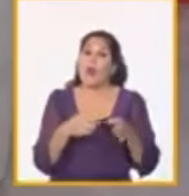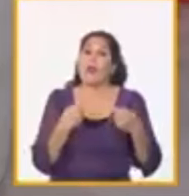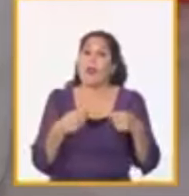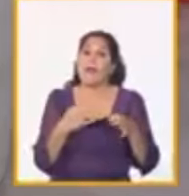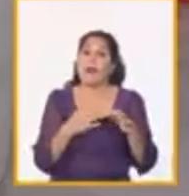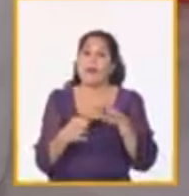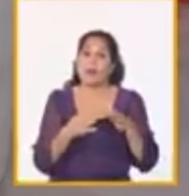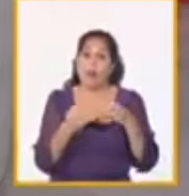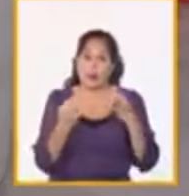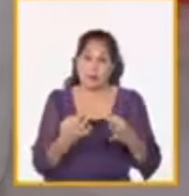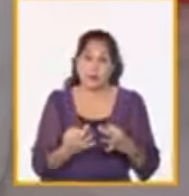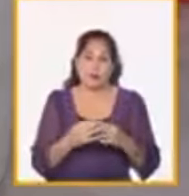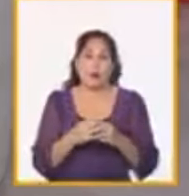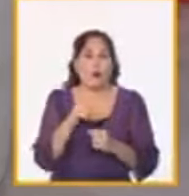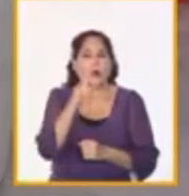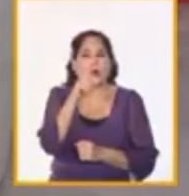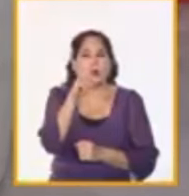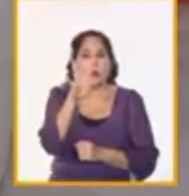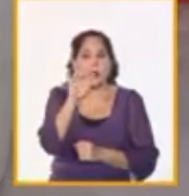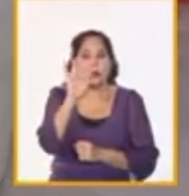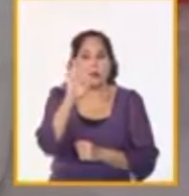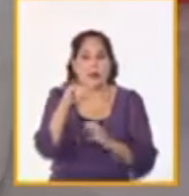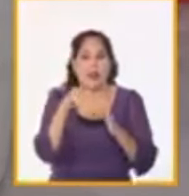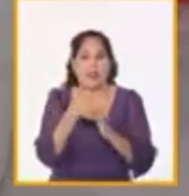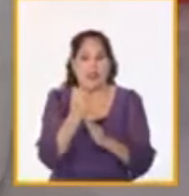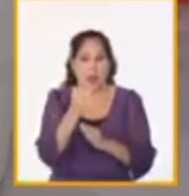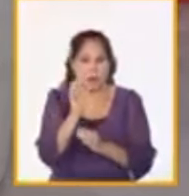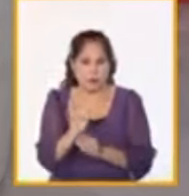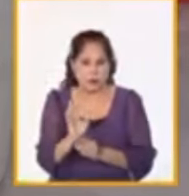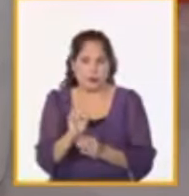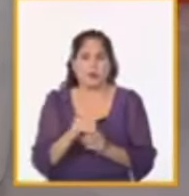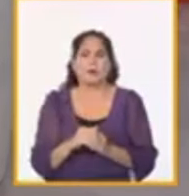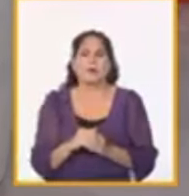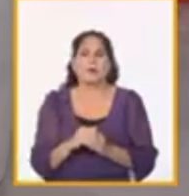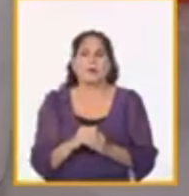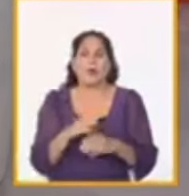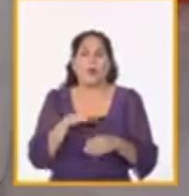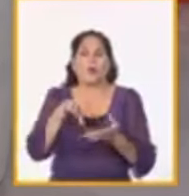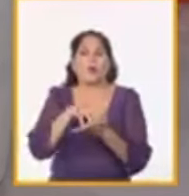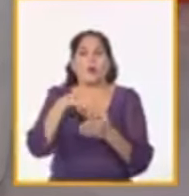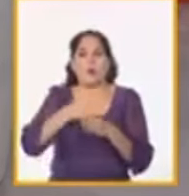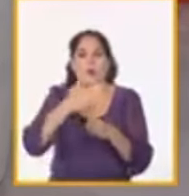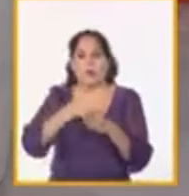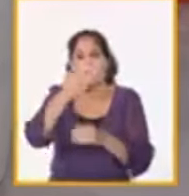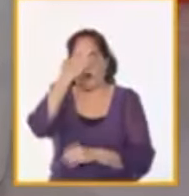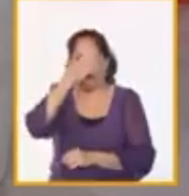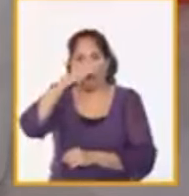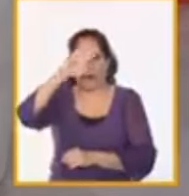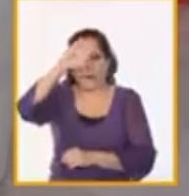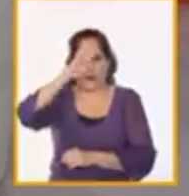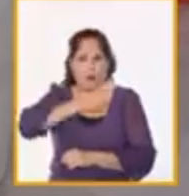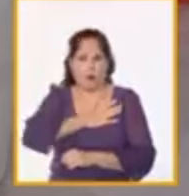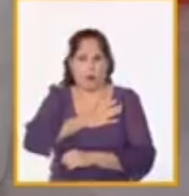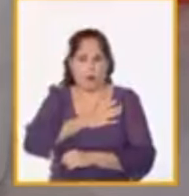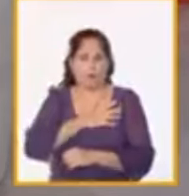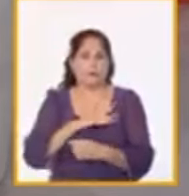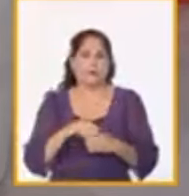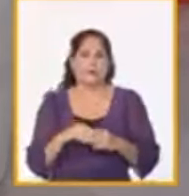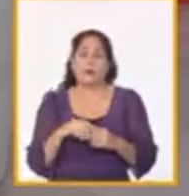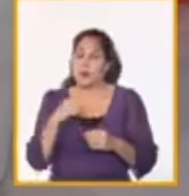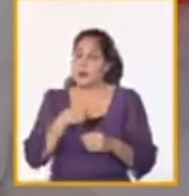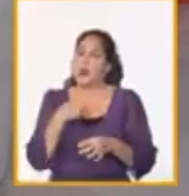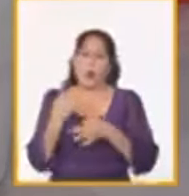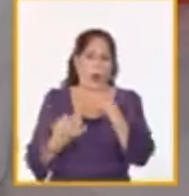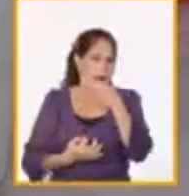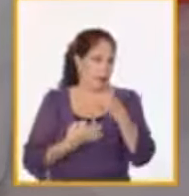tenemos 147 días en el noroeste de Santiago, que es el trasvase Mogote. Porque yo quiero explicar que con